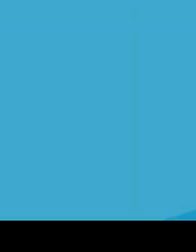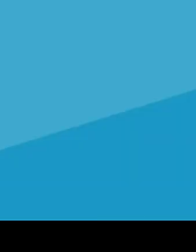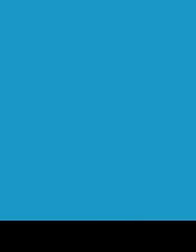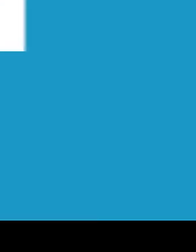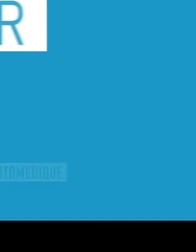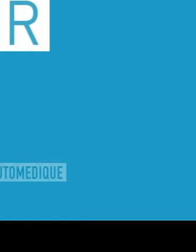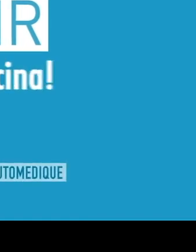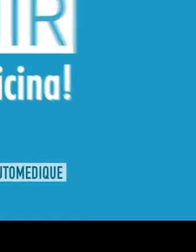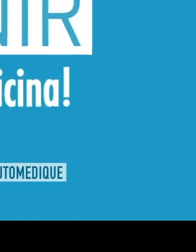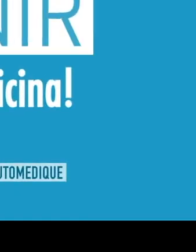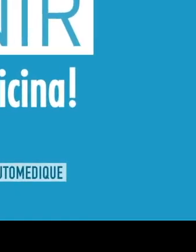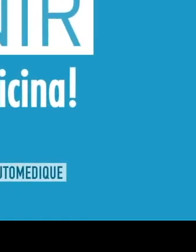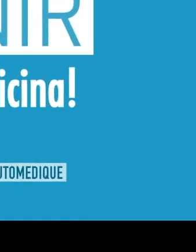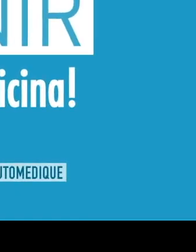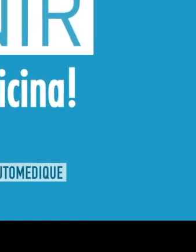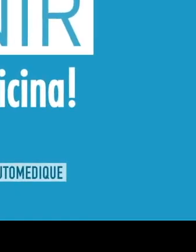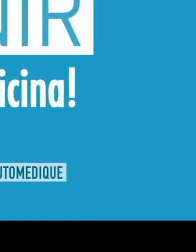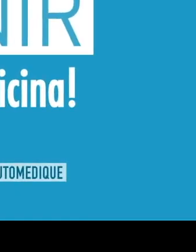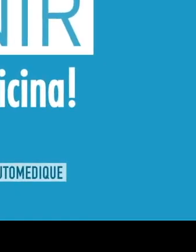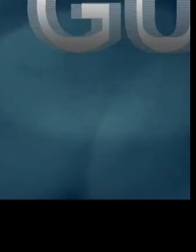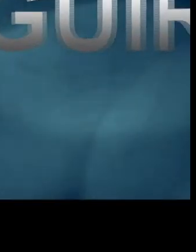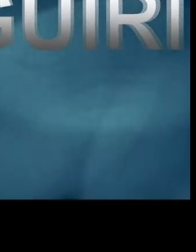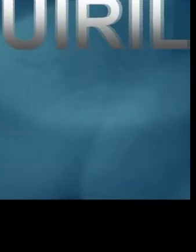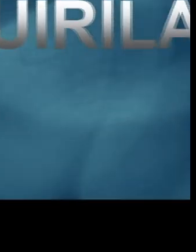a tiempo. Prevenir es la mejor medicina.